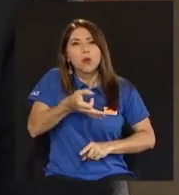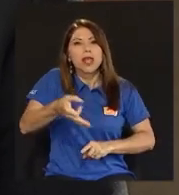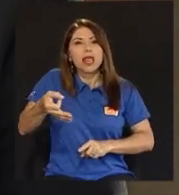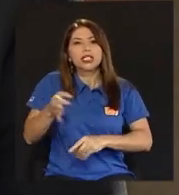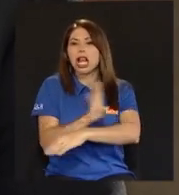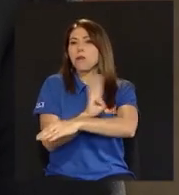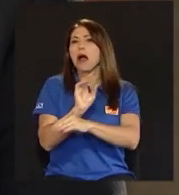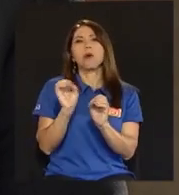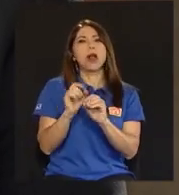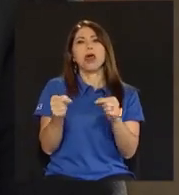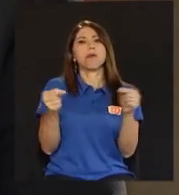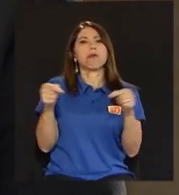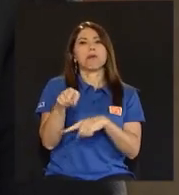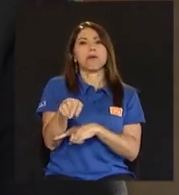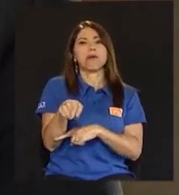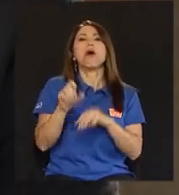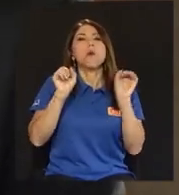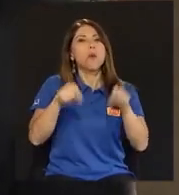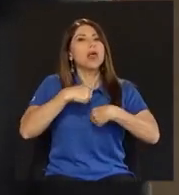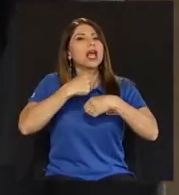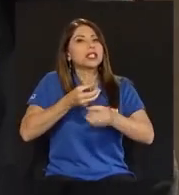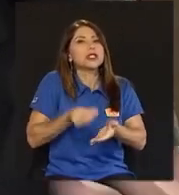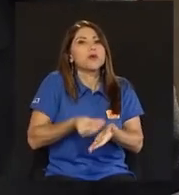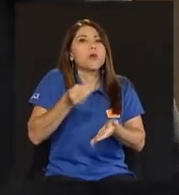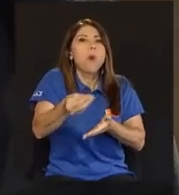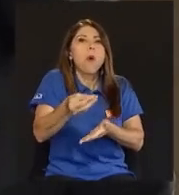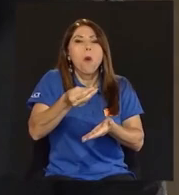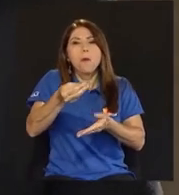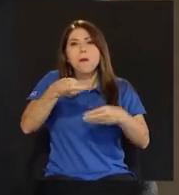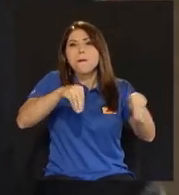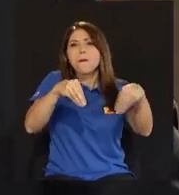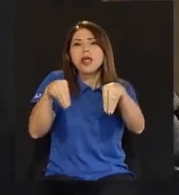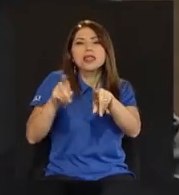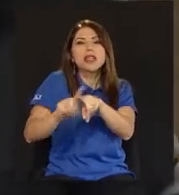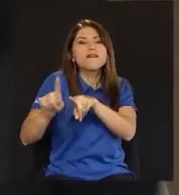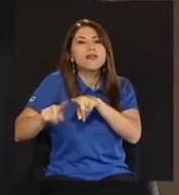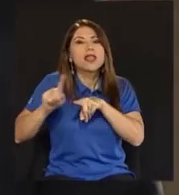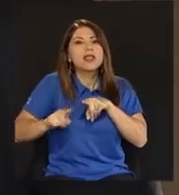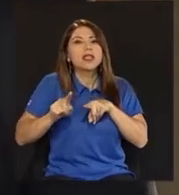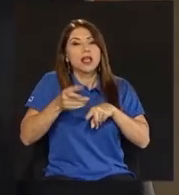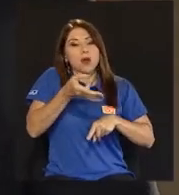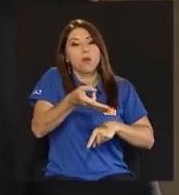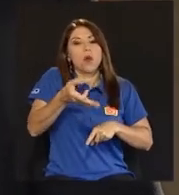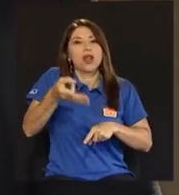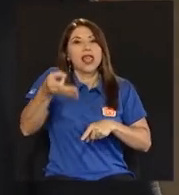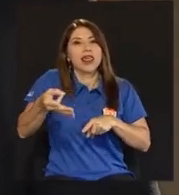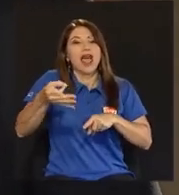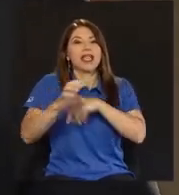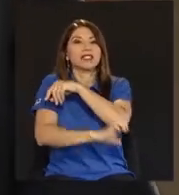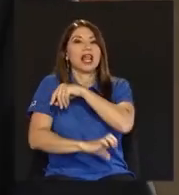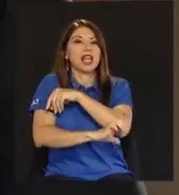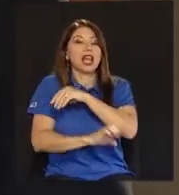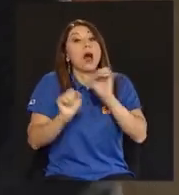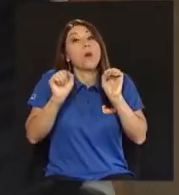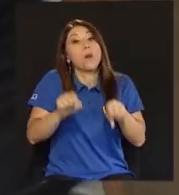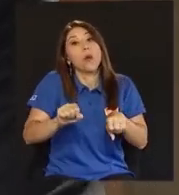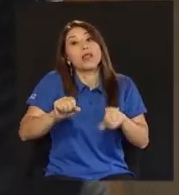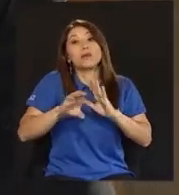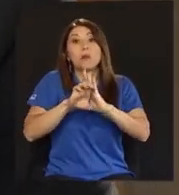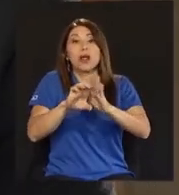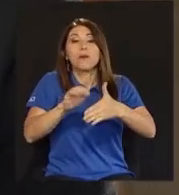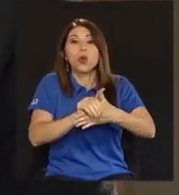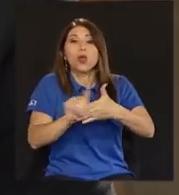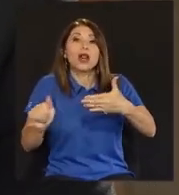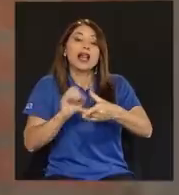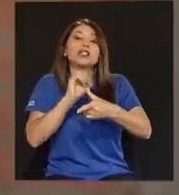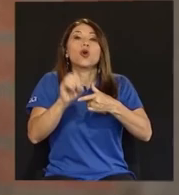hacer transacciones en moneda extranjera, tanto introducir otras monedas como dólares, como la misma forma sacar